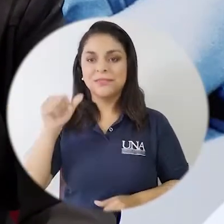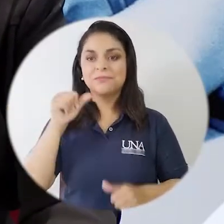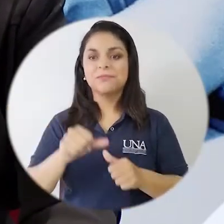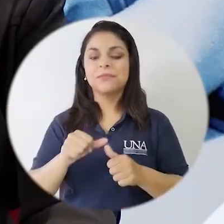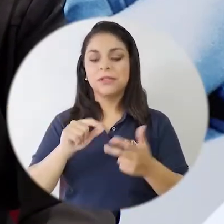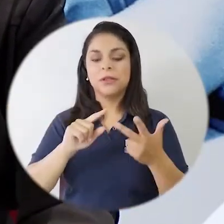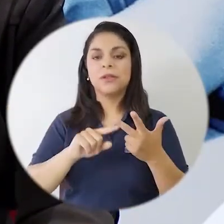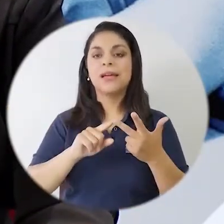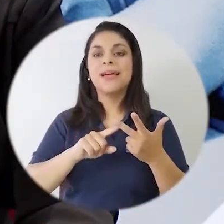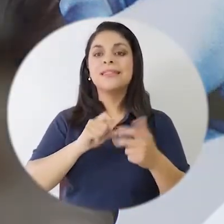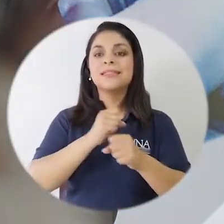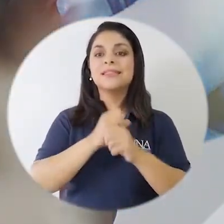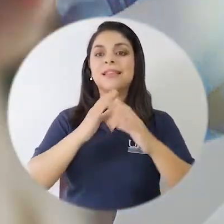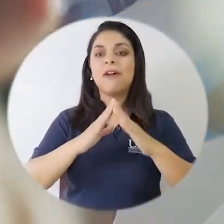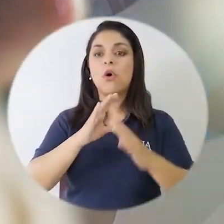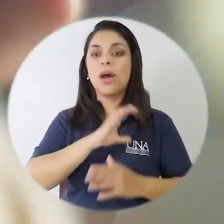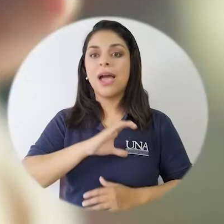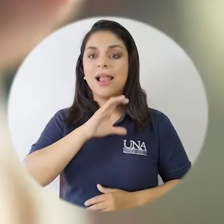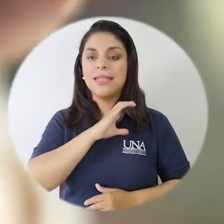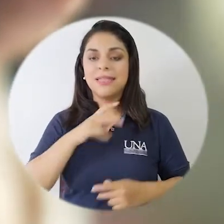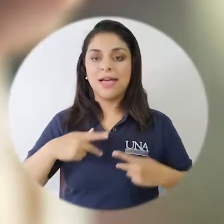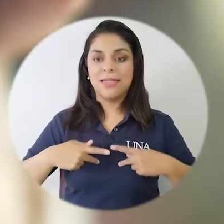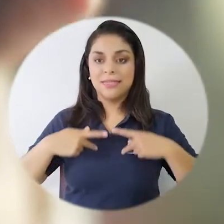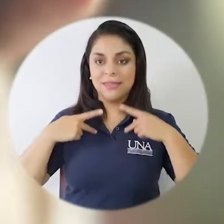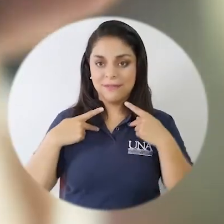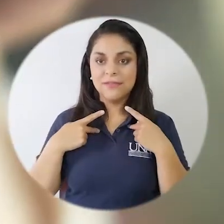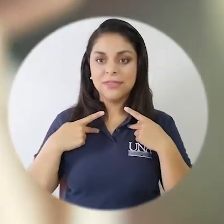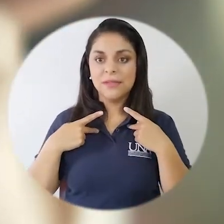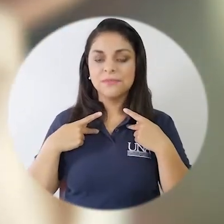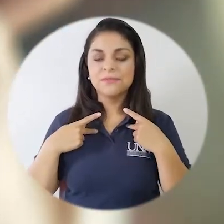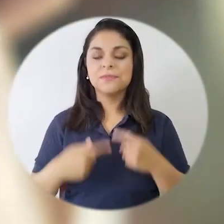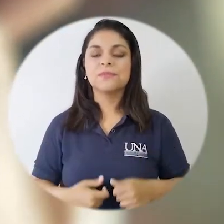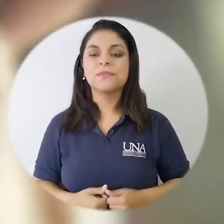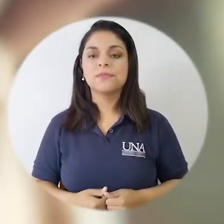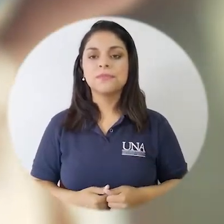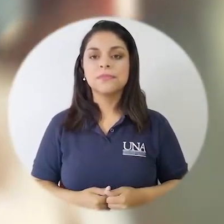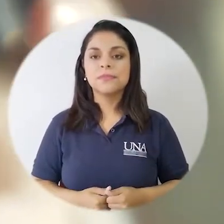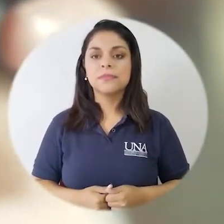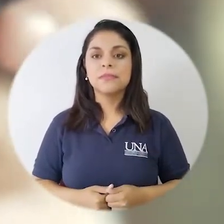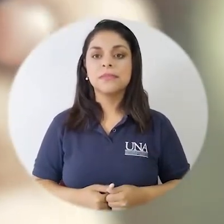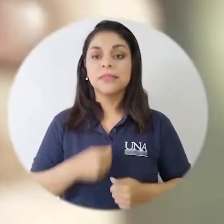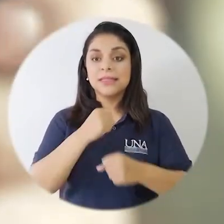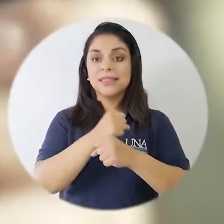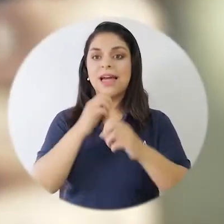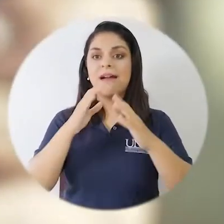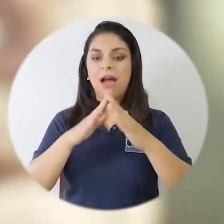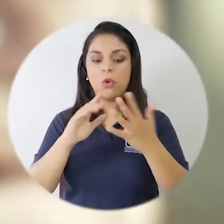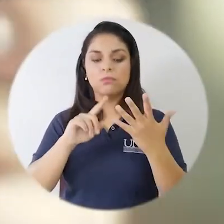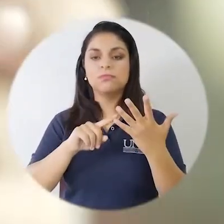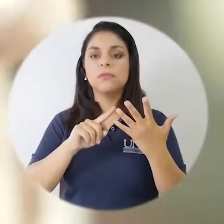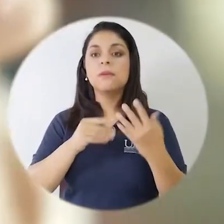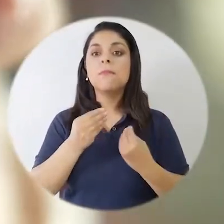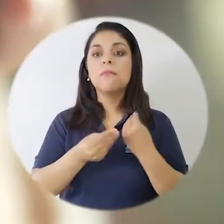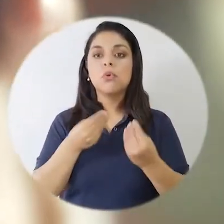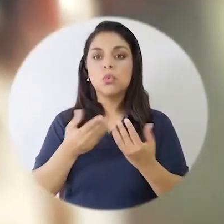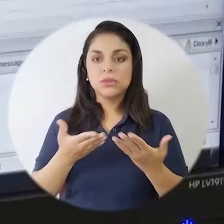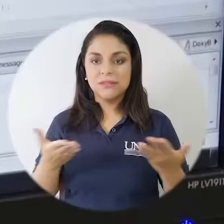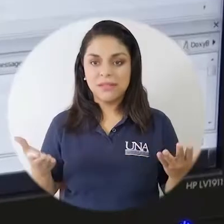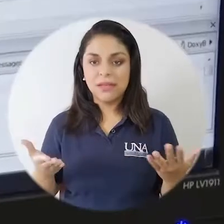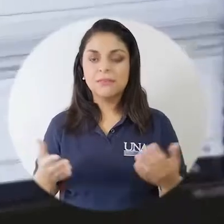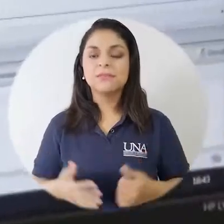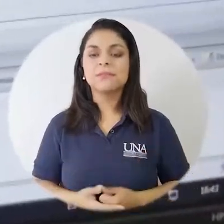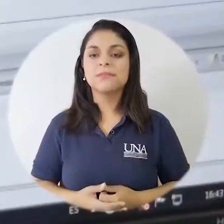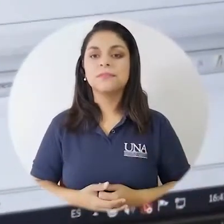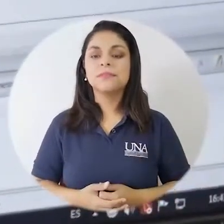50-50. El teletrabajo, calidad de vida y sostenibilidad ambiental. Es bien interesante ese punto, sí. Teletrabajo y